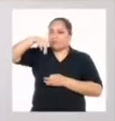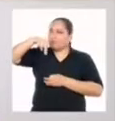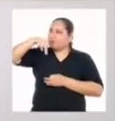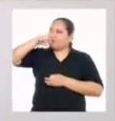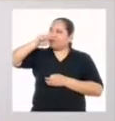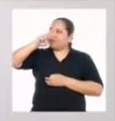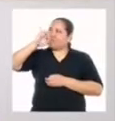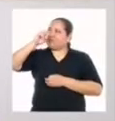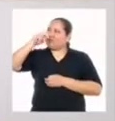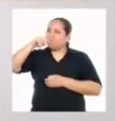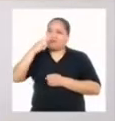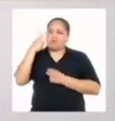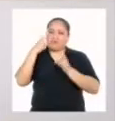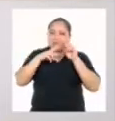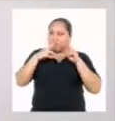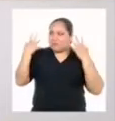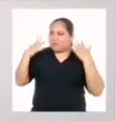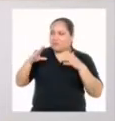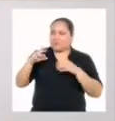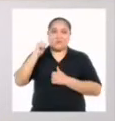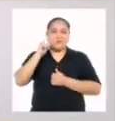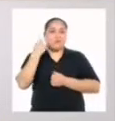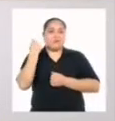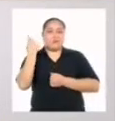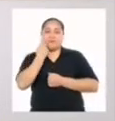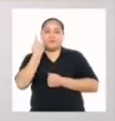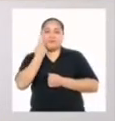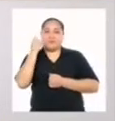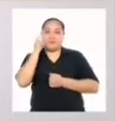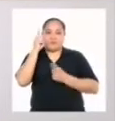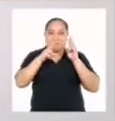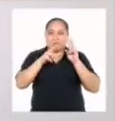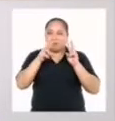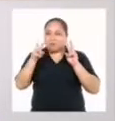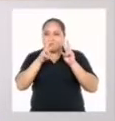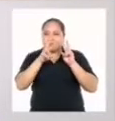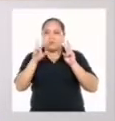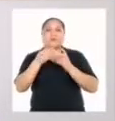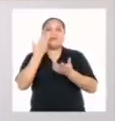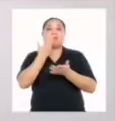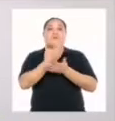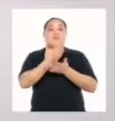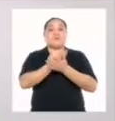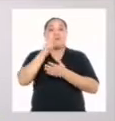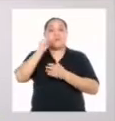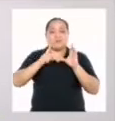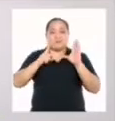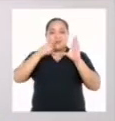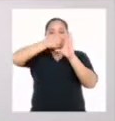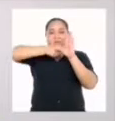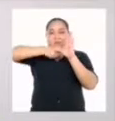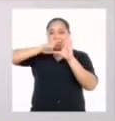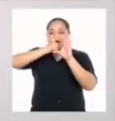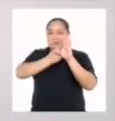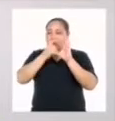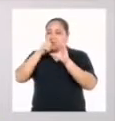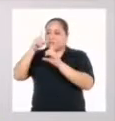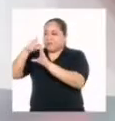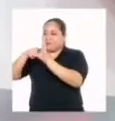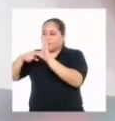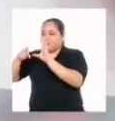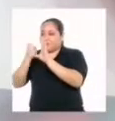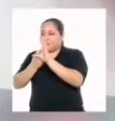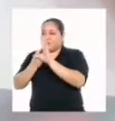ya? No, no solo basta con verlas. Tenemos que asegurarnos de que sus ángulos y sus lados midan